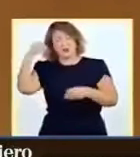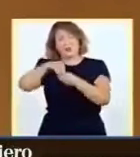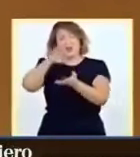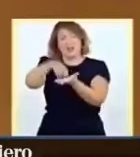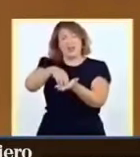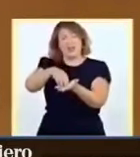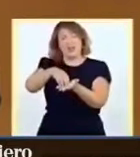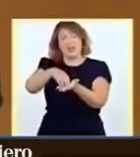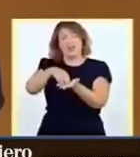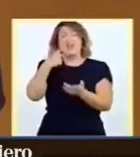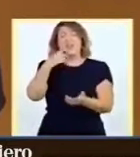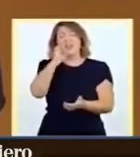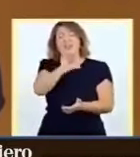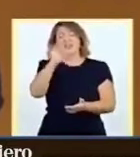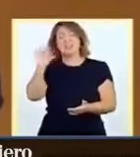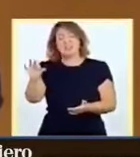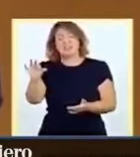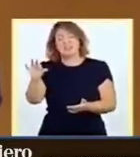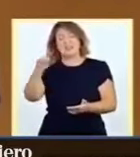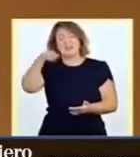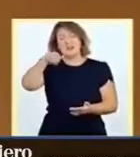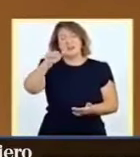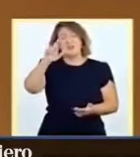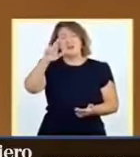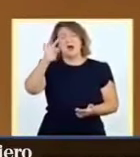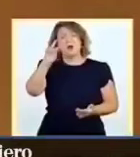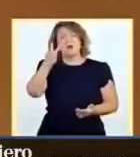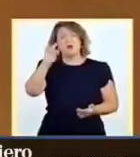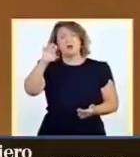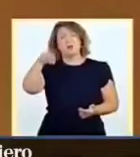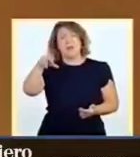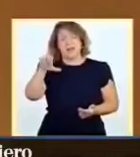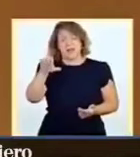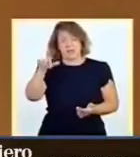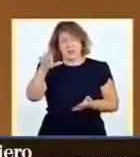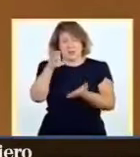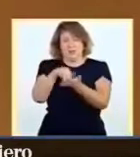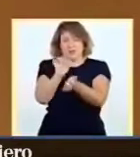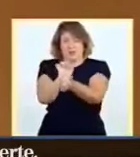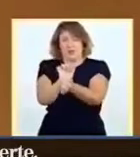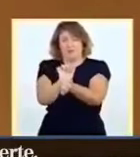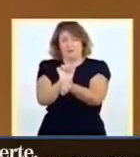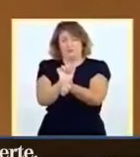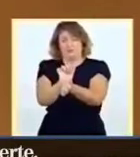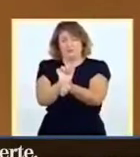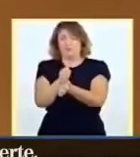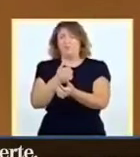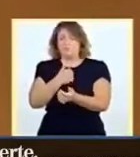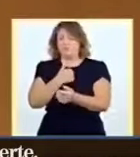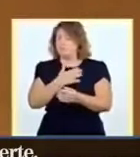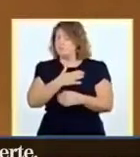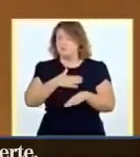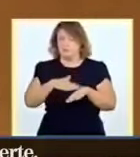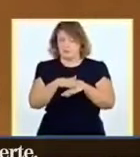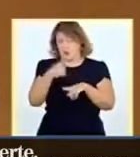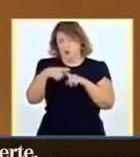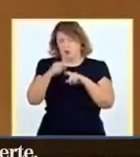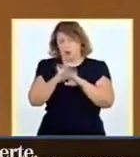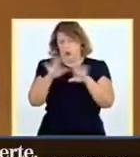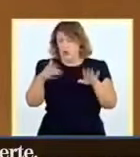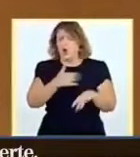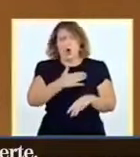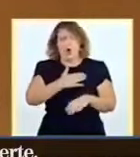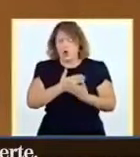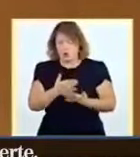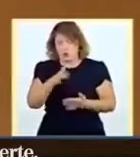cárcel donostiarra de Martutene, ¿no? Y quiero, antes que nada, decir algo obvio, y es lamentar profundamente su